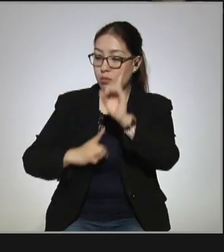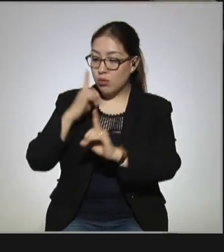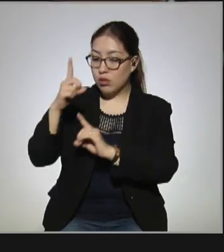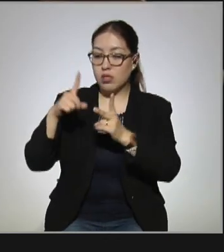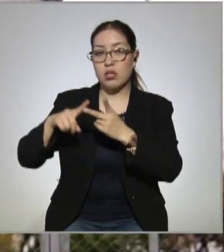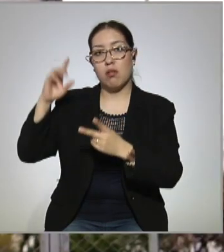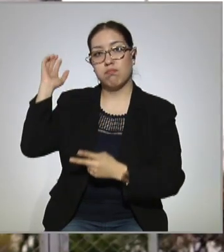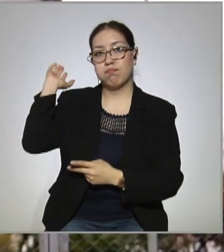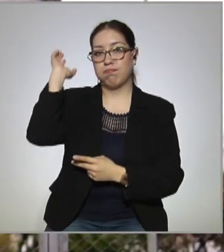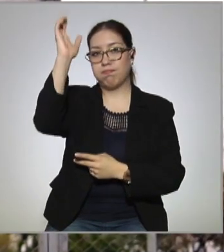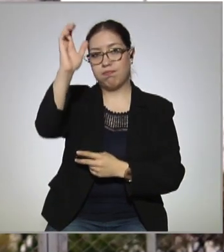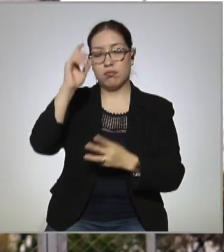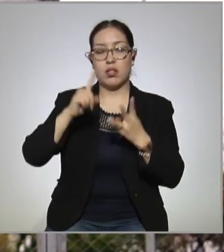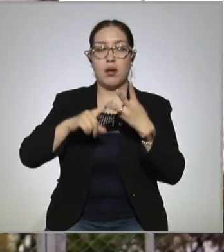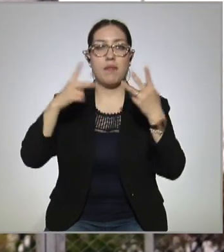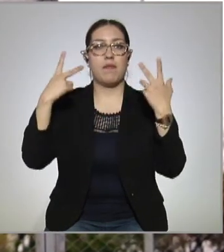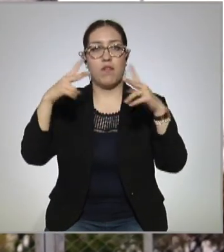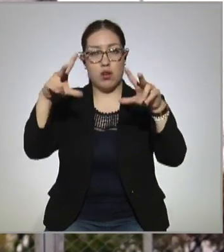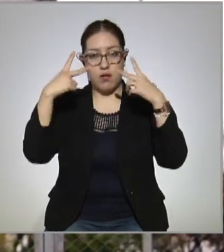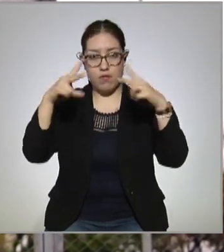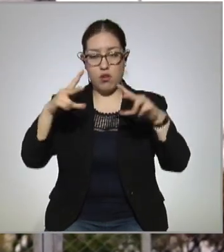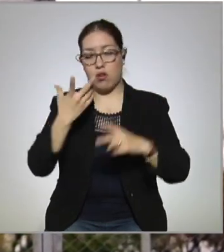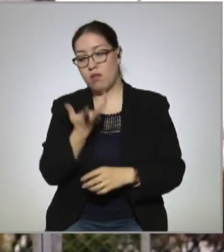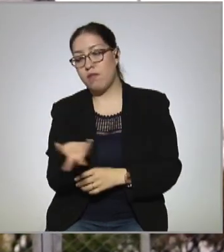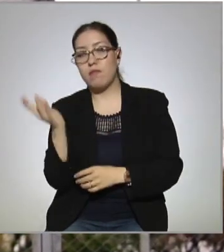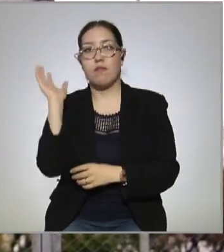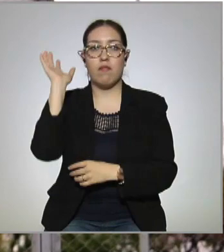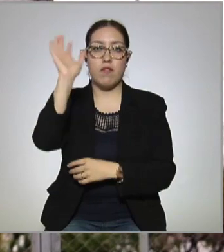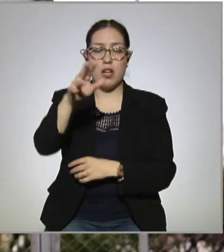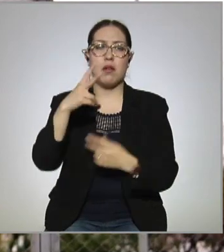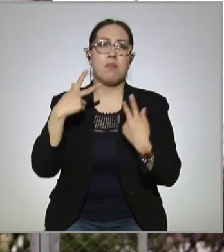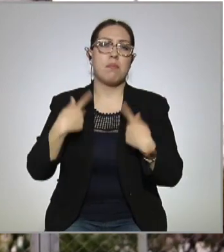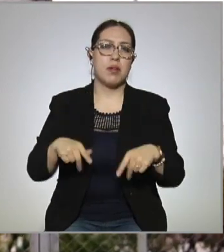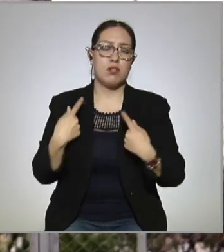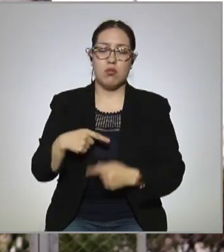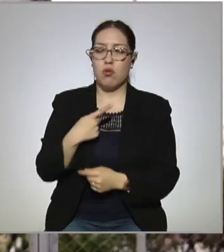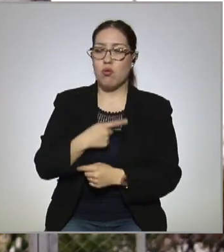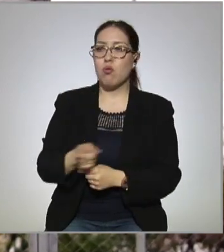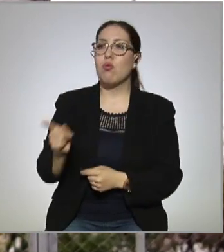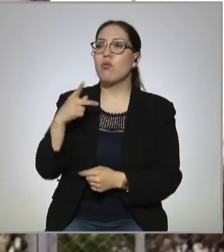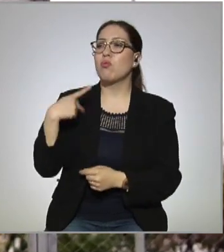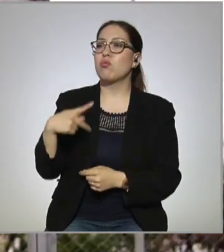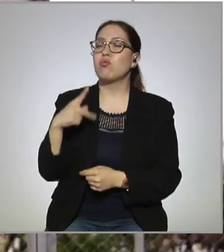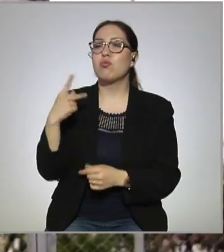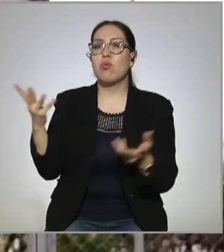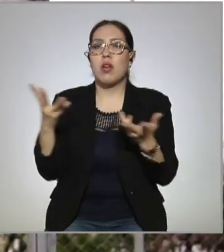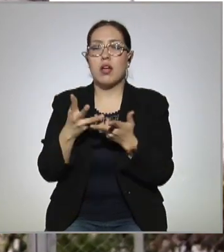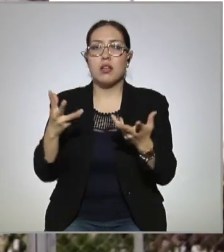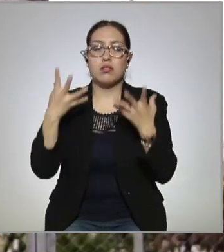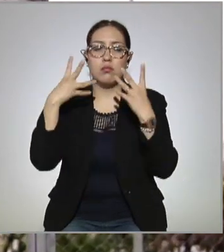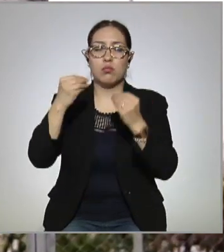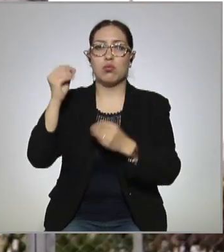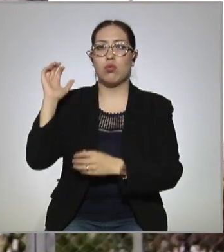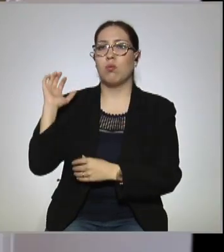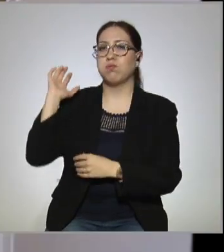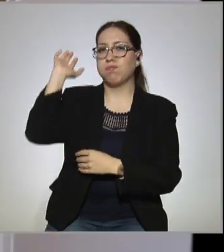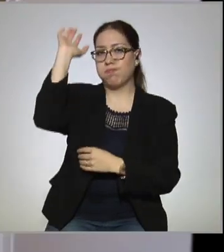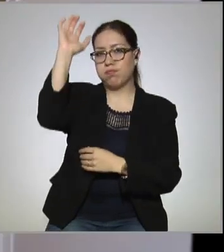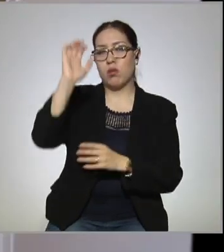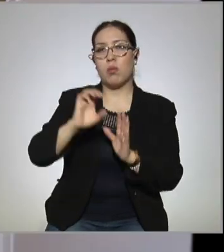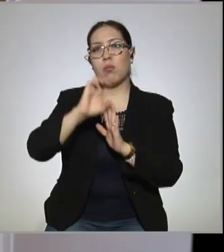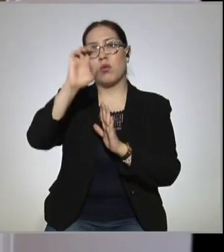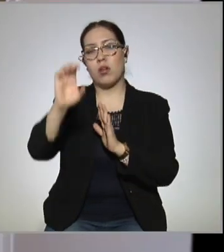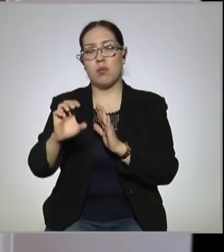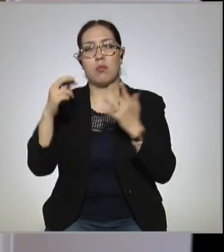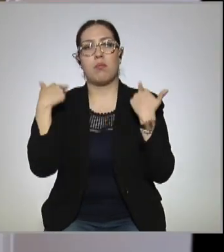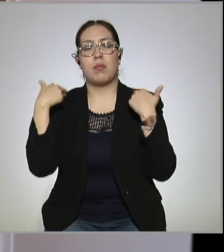de básquetbol, personas que en ocupación tienen que levantar mucho el brazo como profesores, como